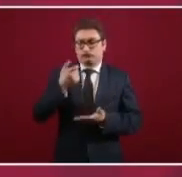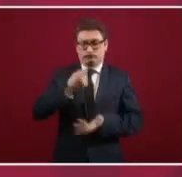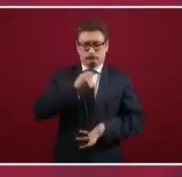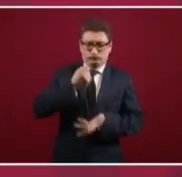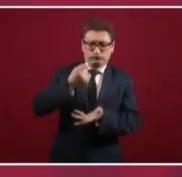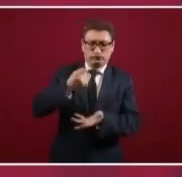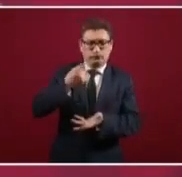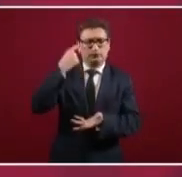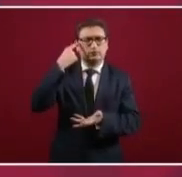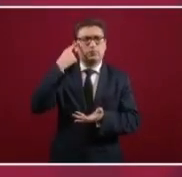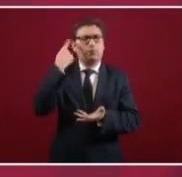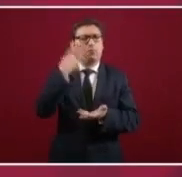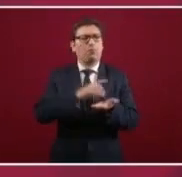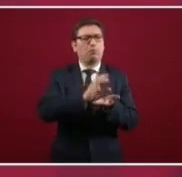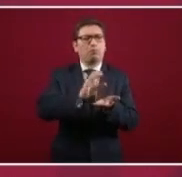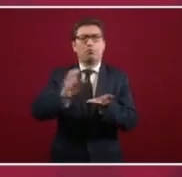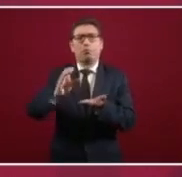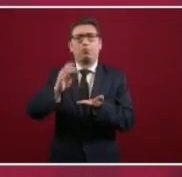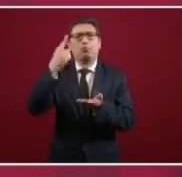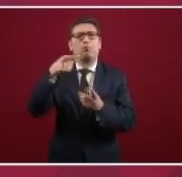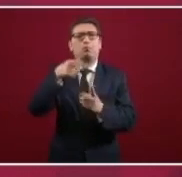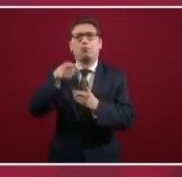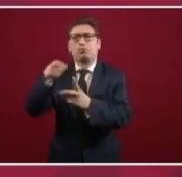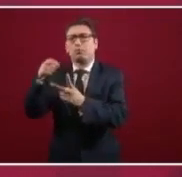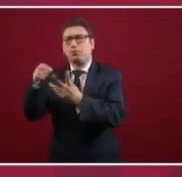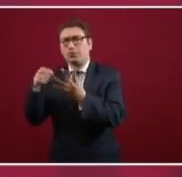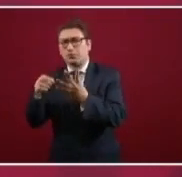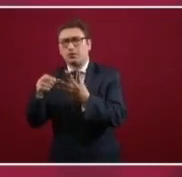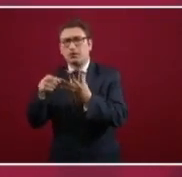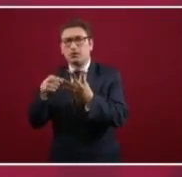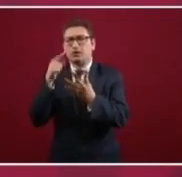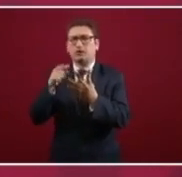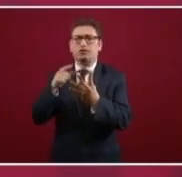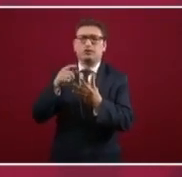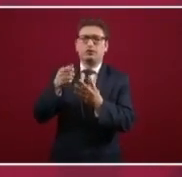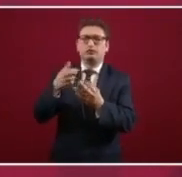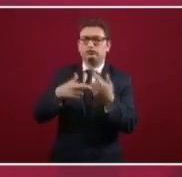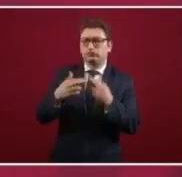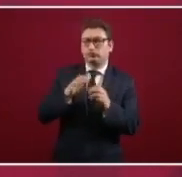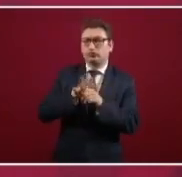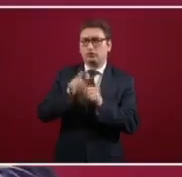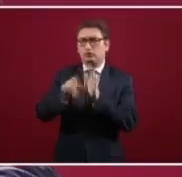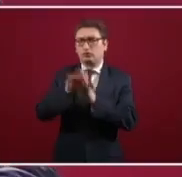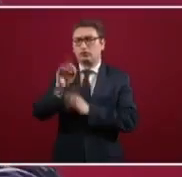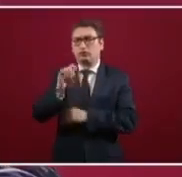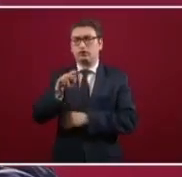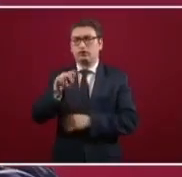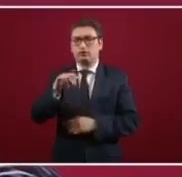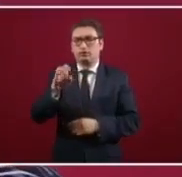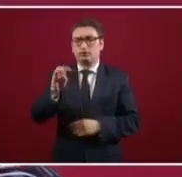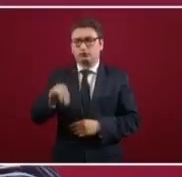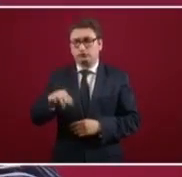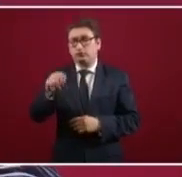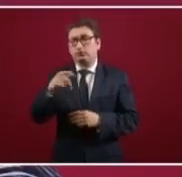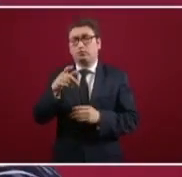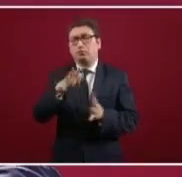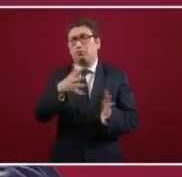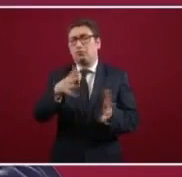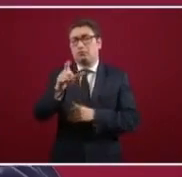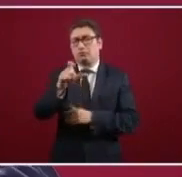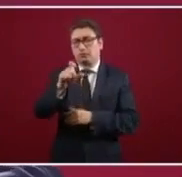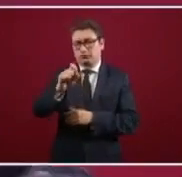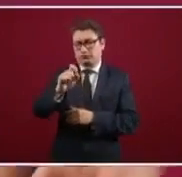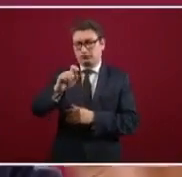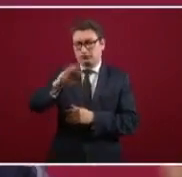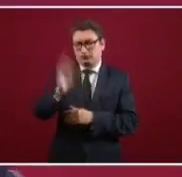actualmente se está destinando del fortamun se ha venido destinando sólo el 20 por